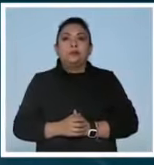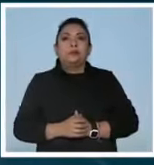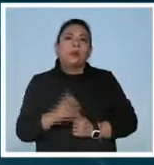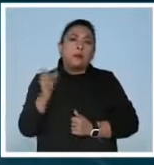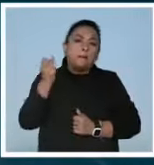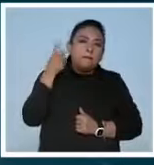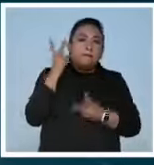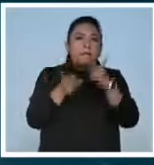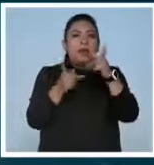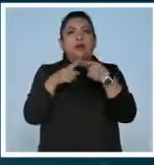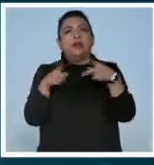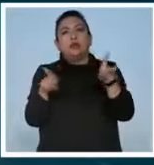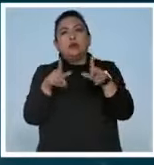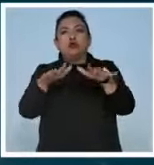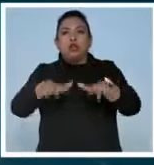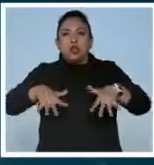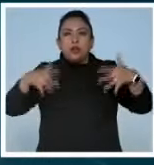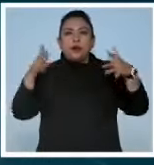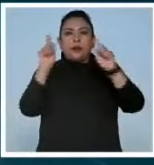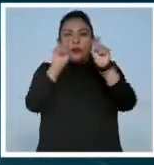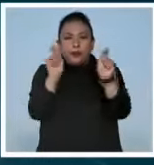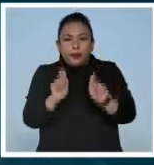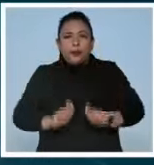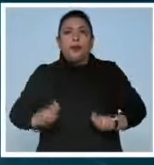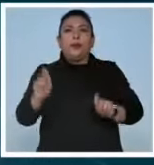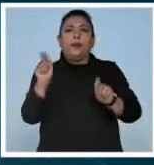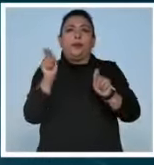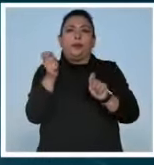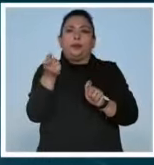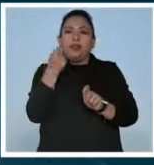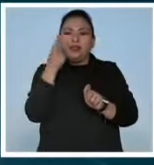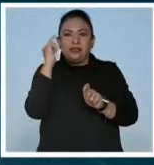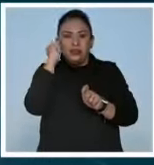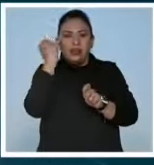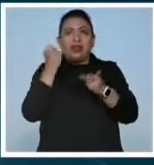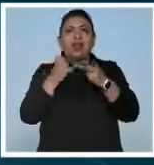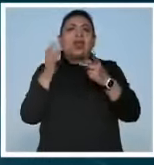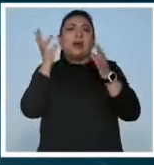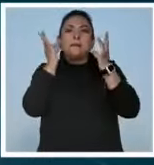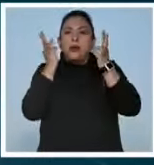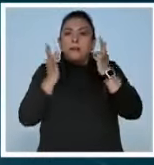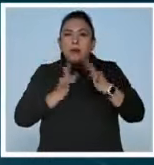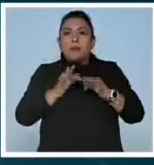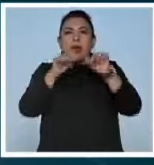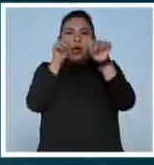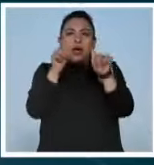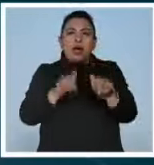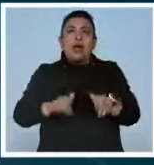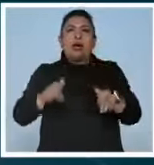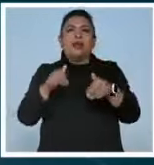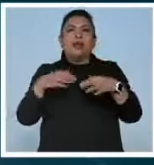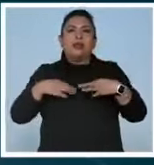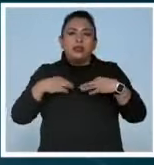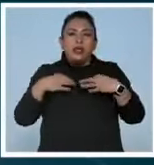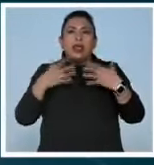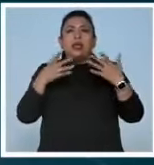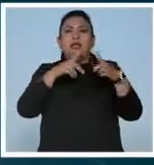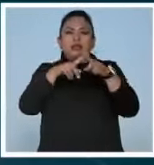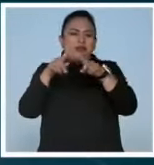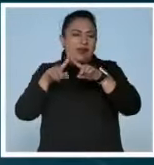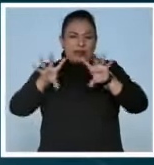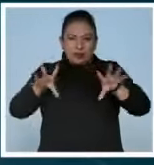Charlas, música y conciertos, herbolaria y medicina indígena, orfebrería, arte textil y plumario, gastronomía y gráfica componen la